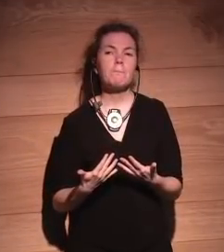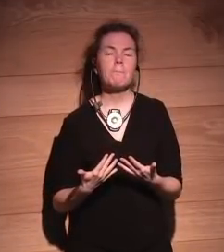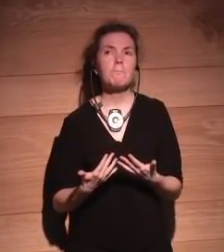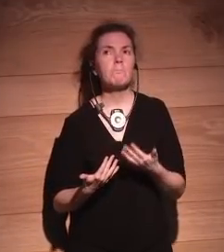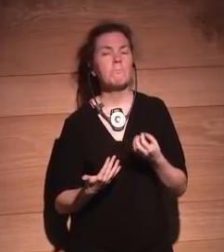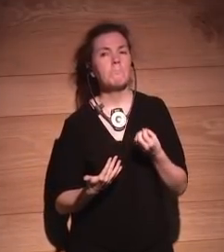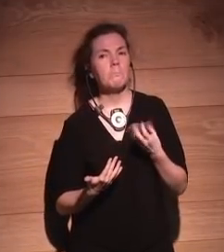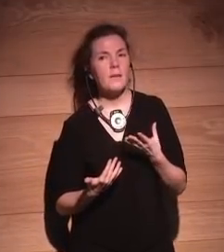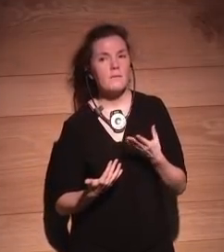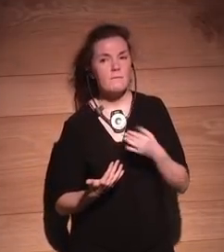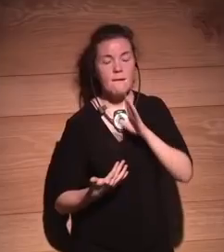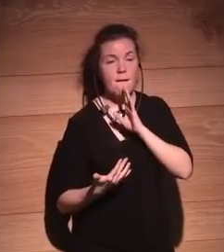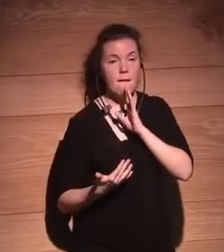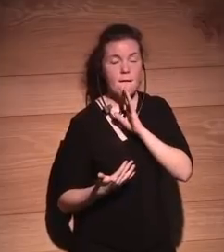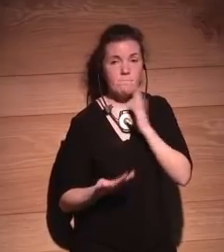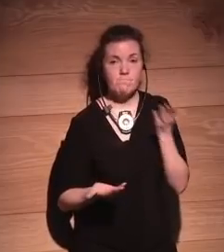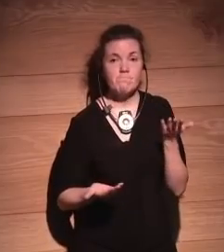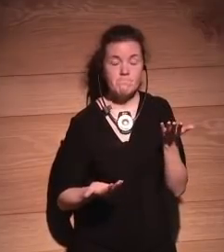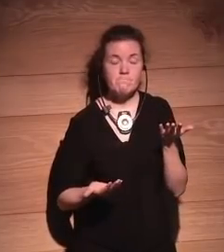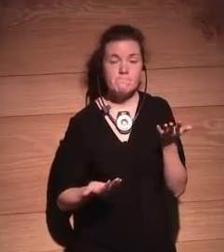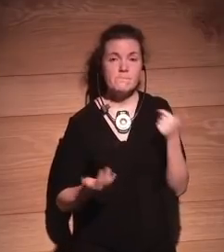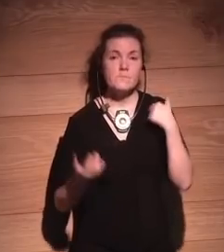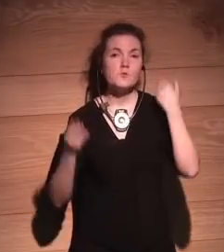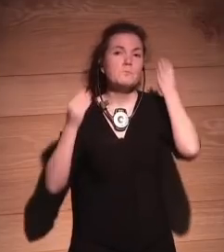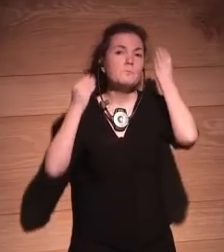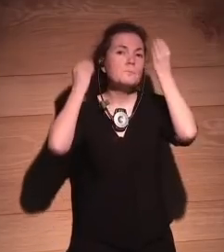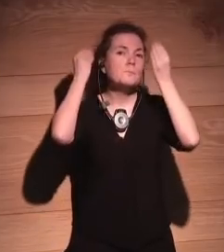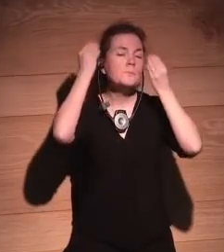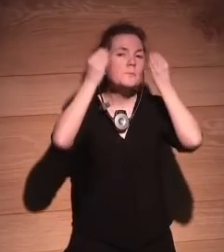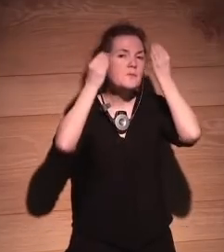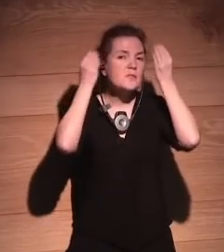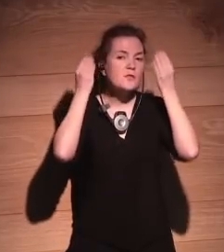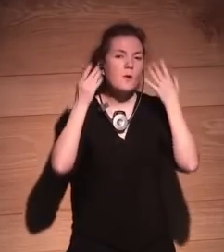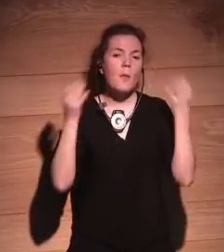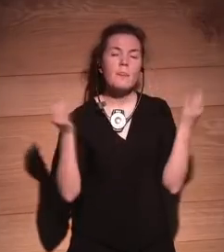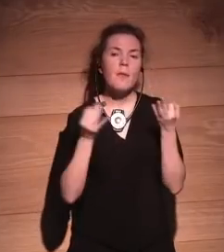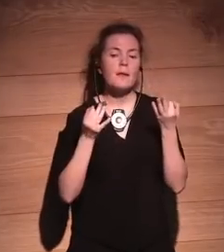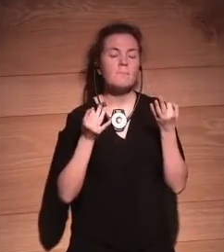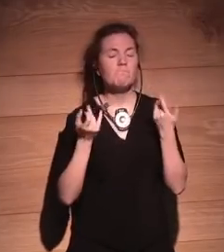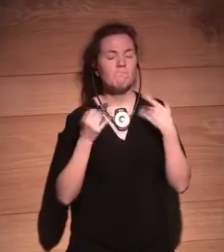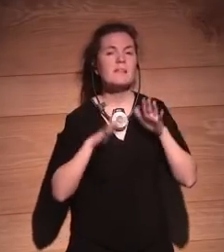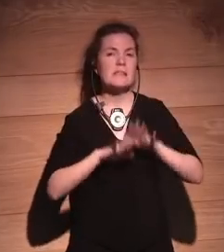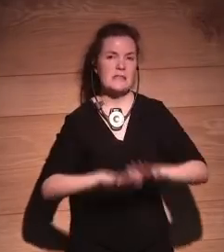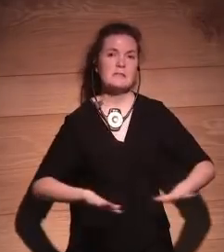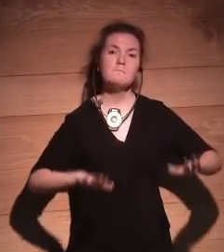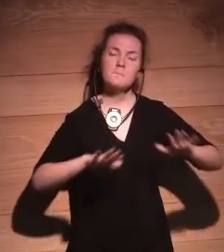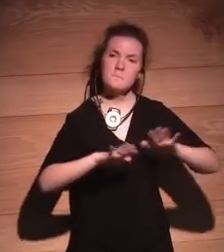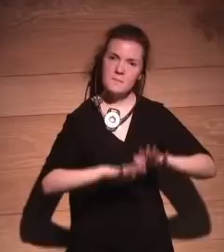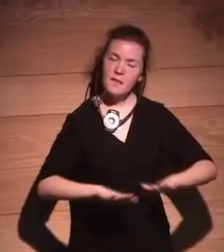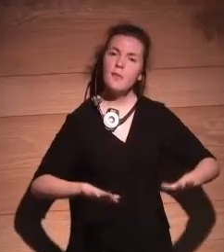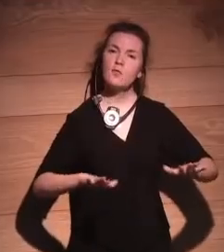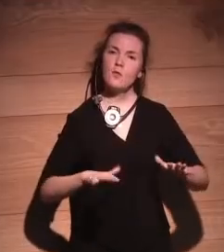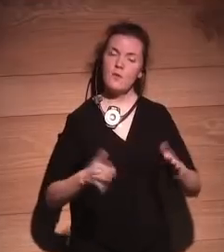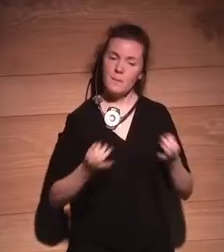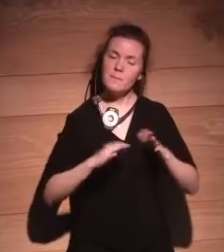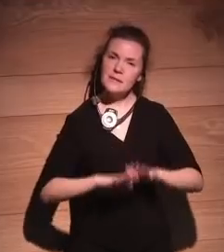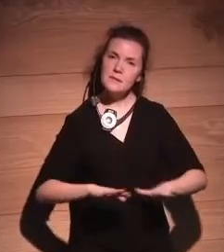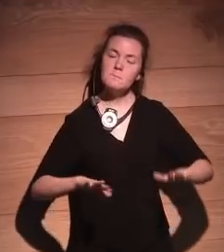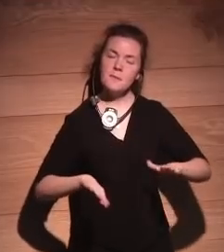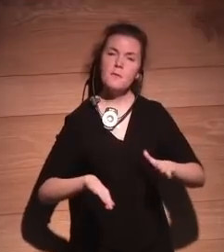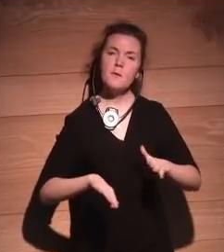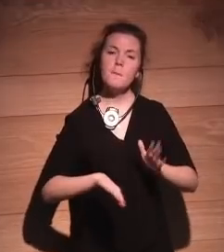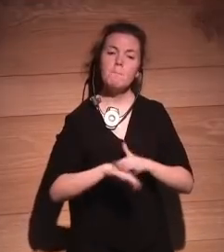bueno, es lo que comentaba. Creo que hay que ir más despacio. Hay que ir más despacio